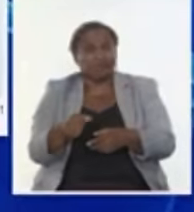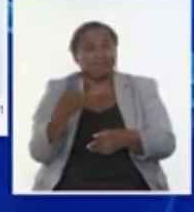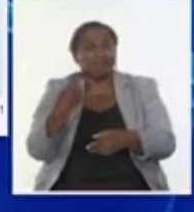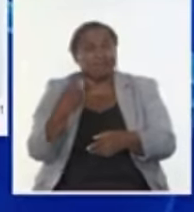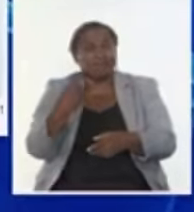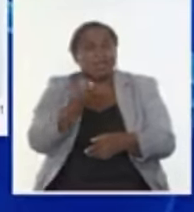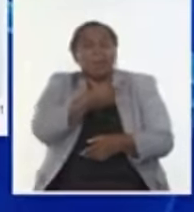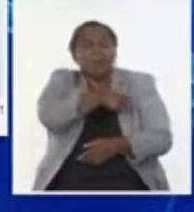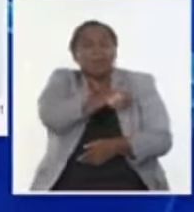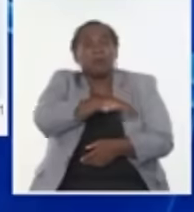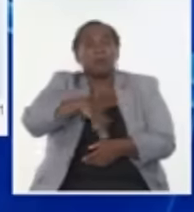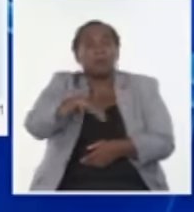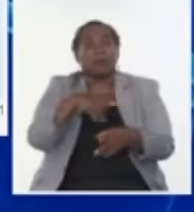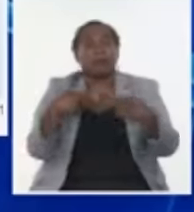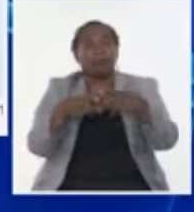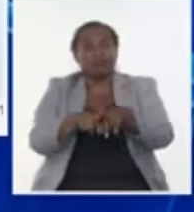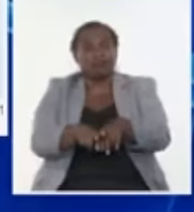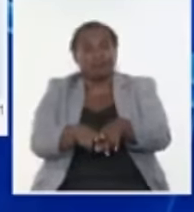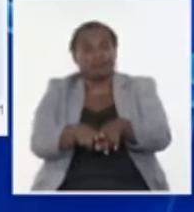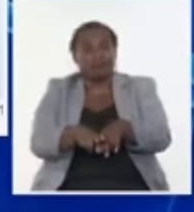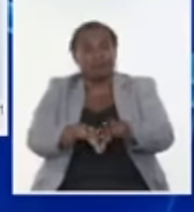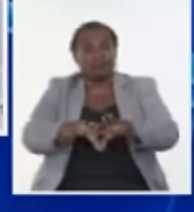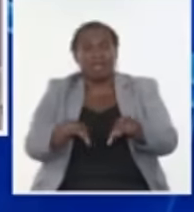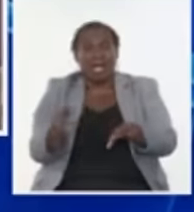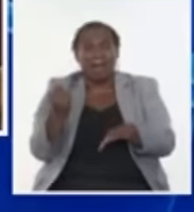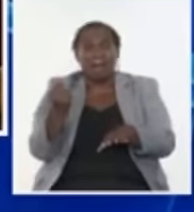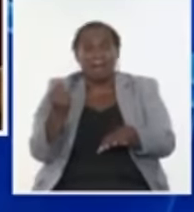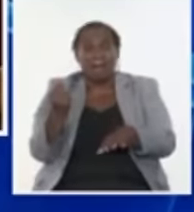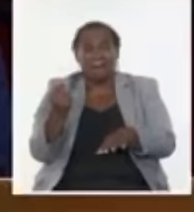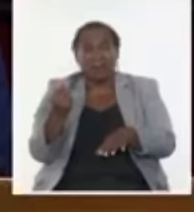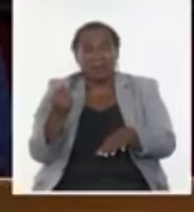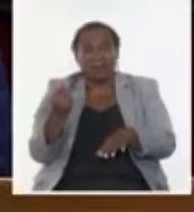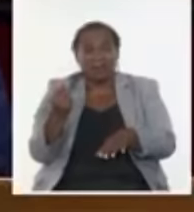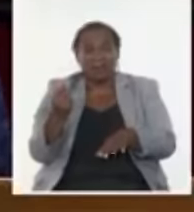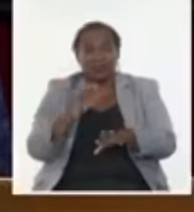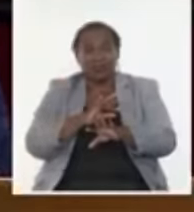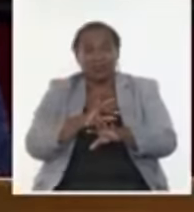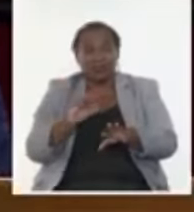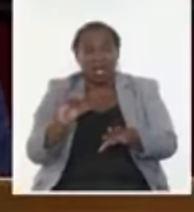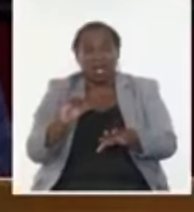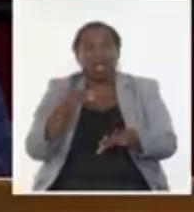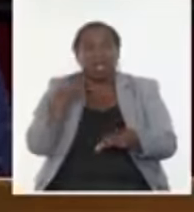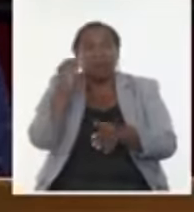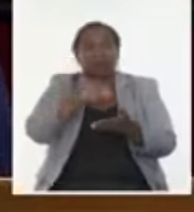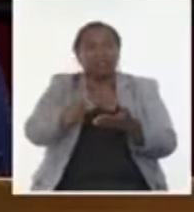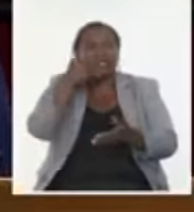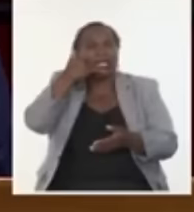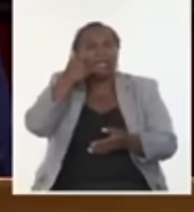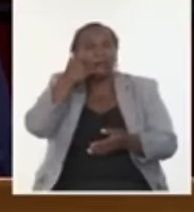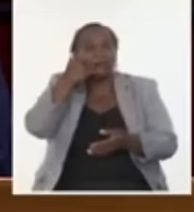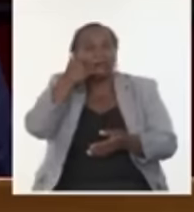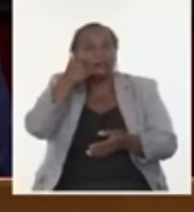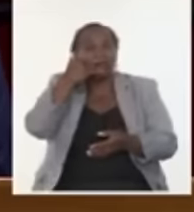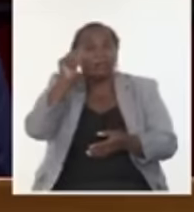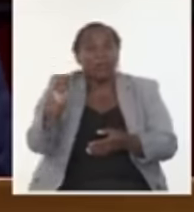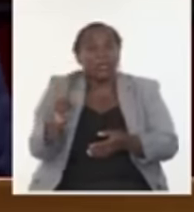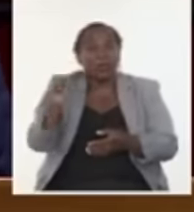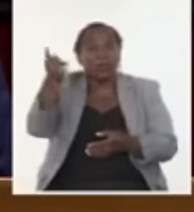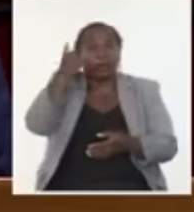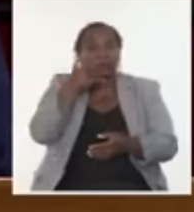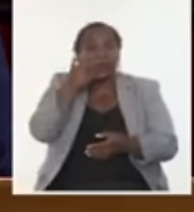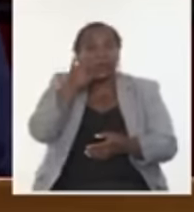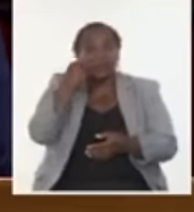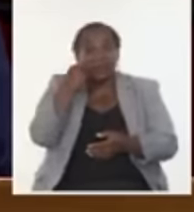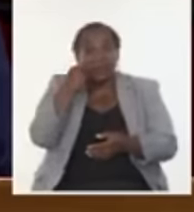pueblo nos acompañe en esto. Ya en el tema del precio, hemos puesto teléfono. Y varios de los datos que yo doy aquí es que alguien del pueblo llamó, oiga, en